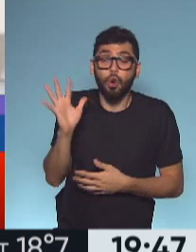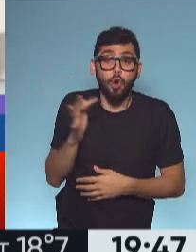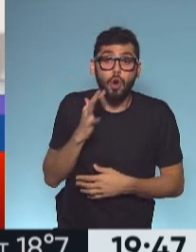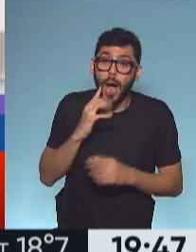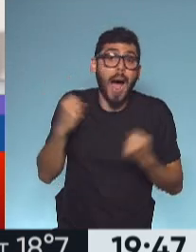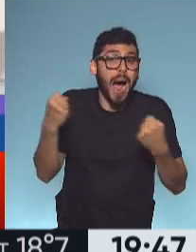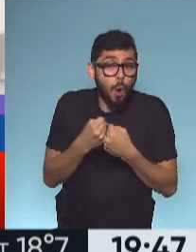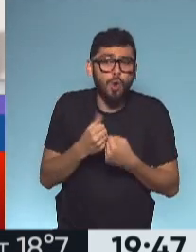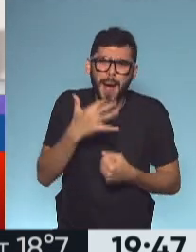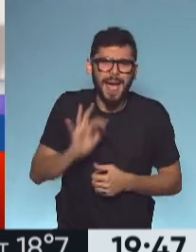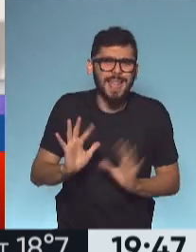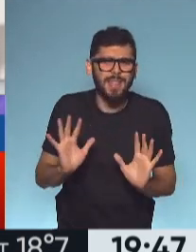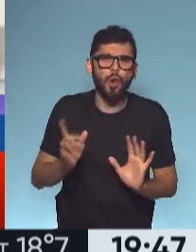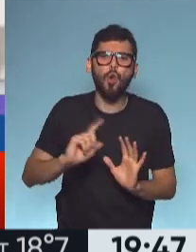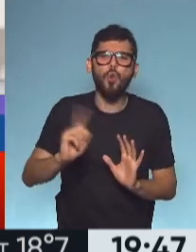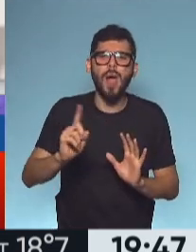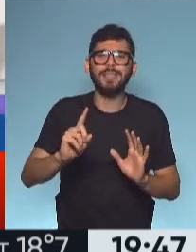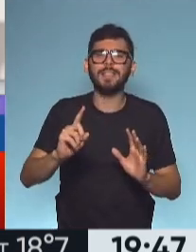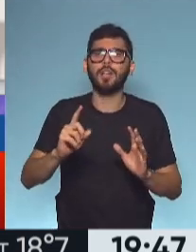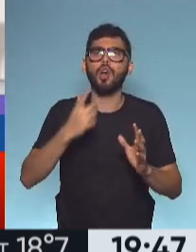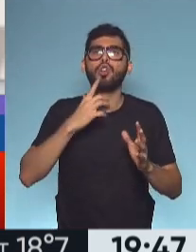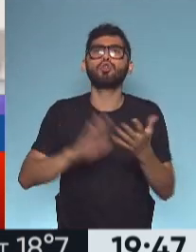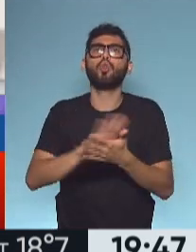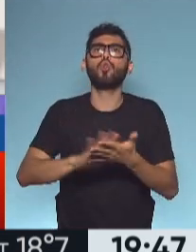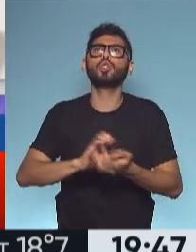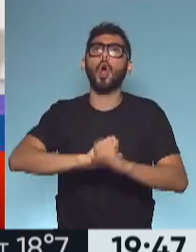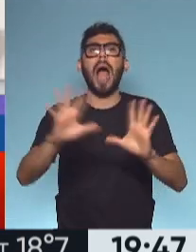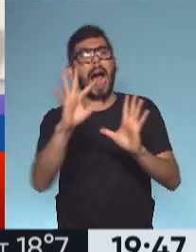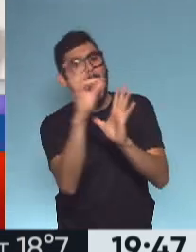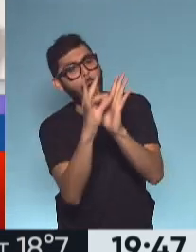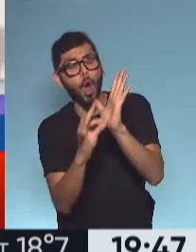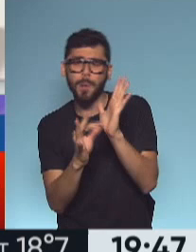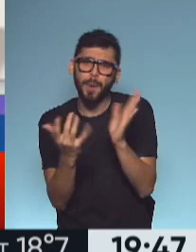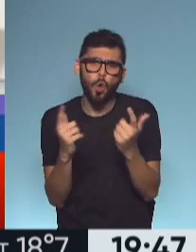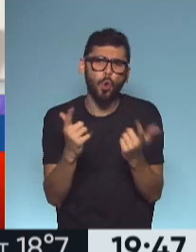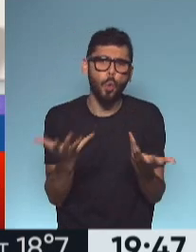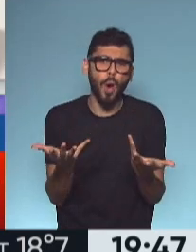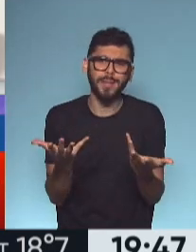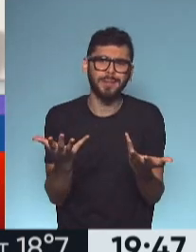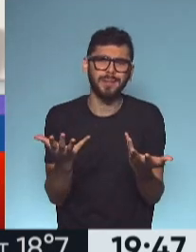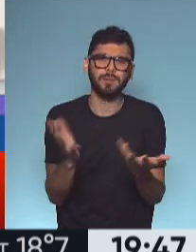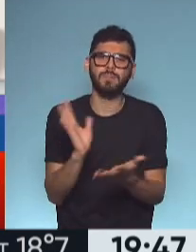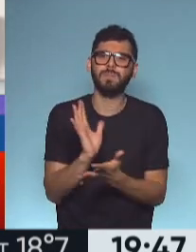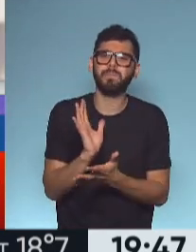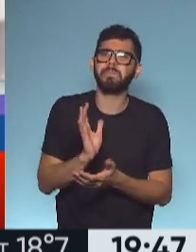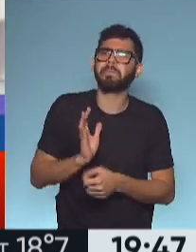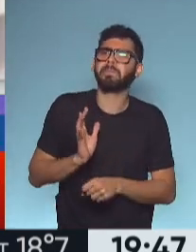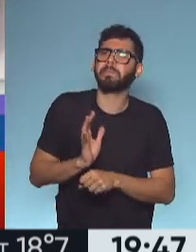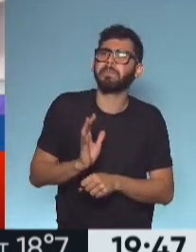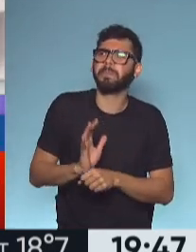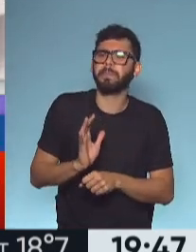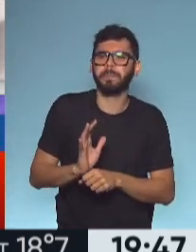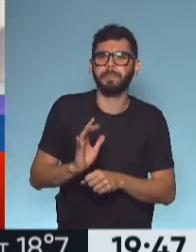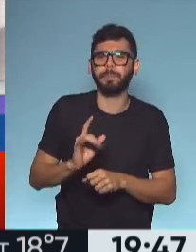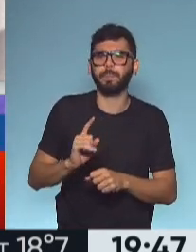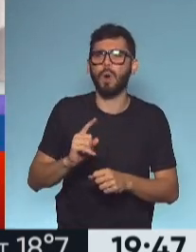la situación en la que estamos. No hay una hoja de ruta clara. Nadie, absolutamente nadie puede tener la soberbia de pensar mi